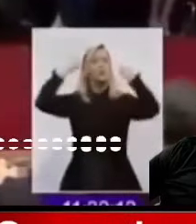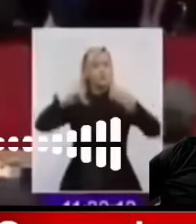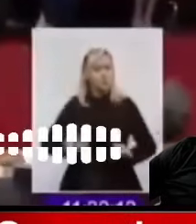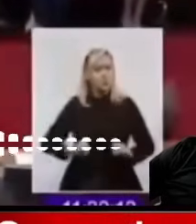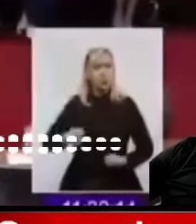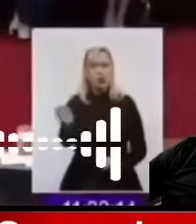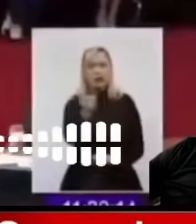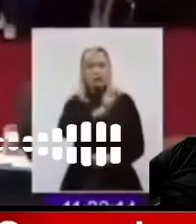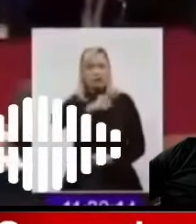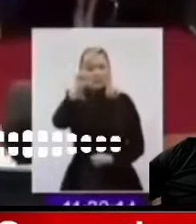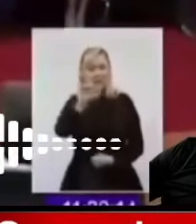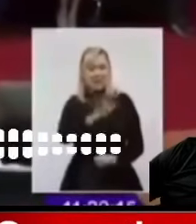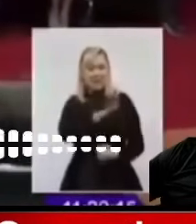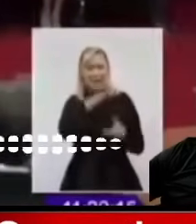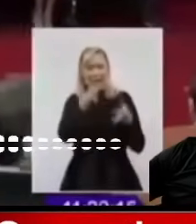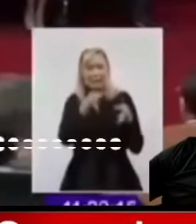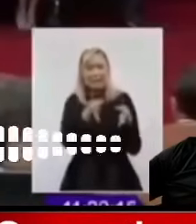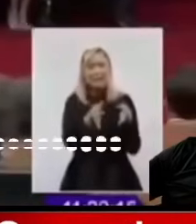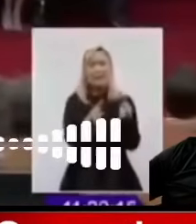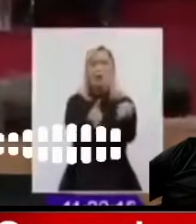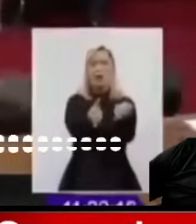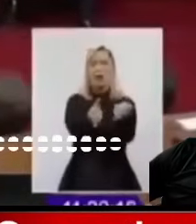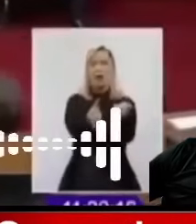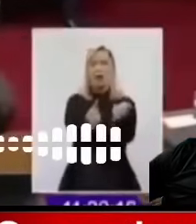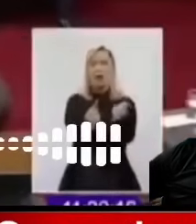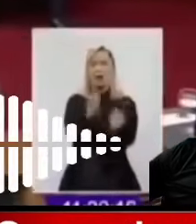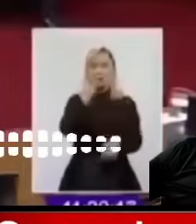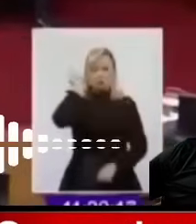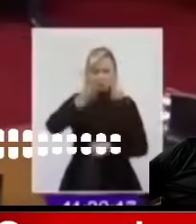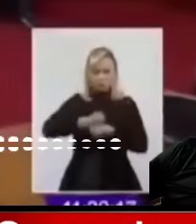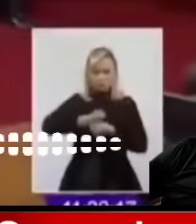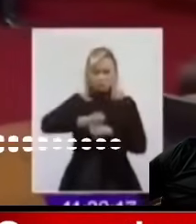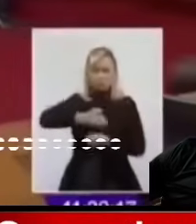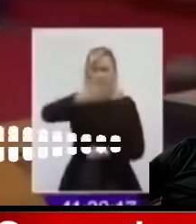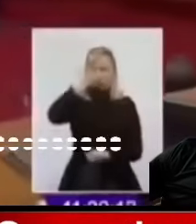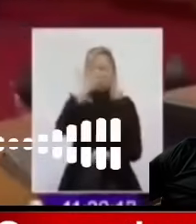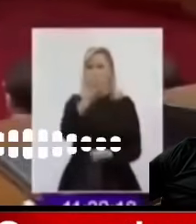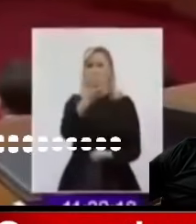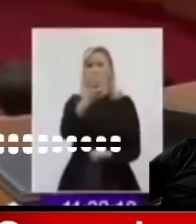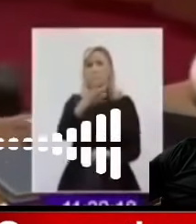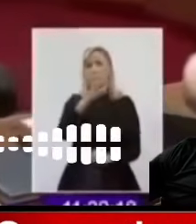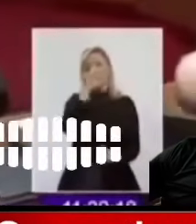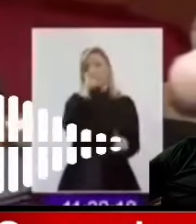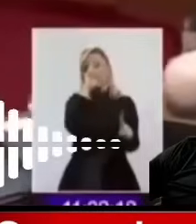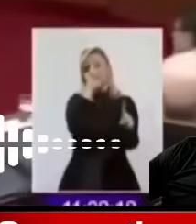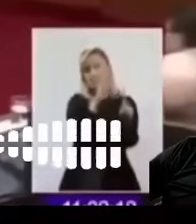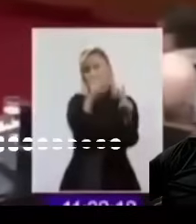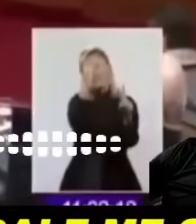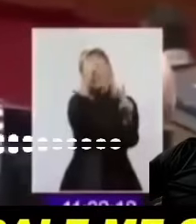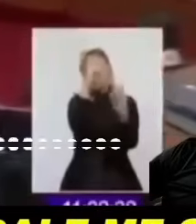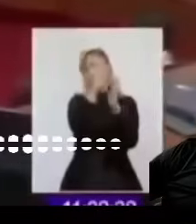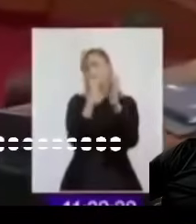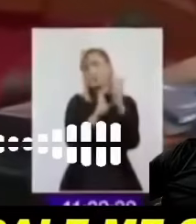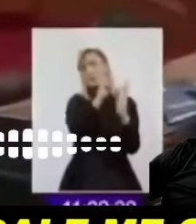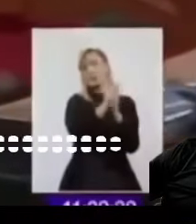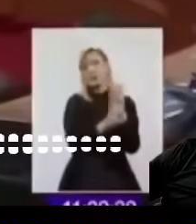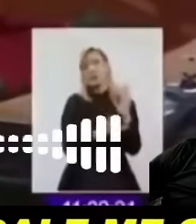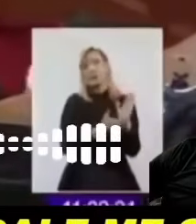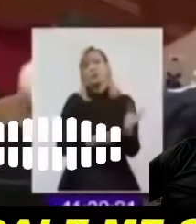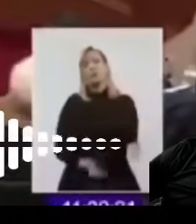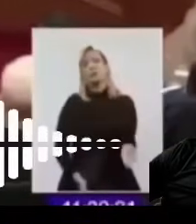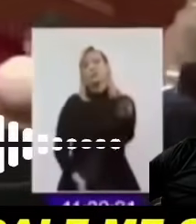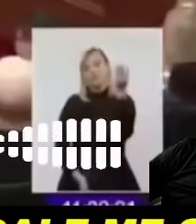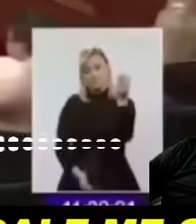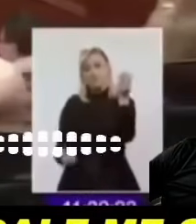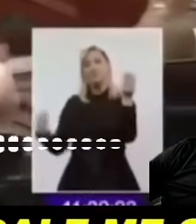excelencia con la mayor firmeza y con absoluta lealtad a nuestra Constitución